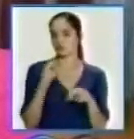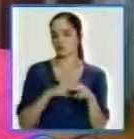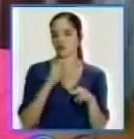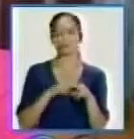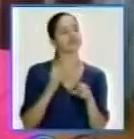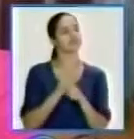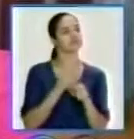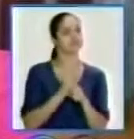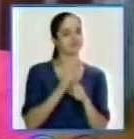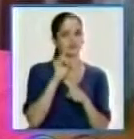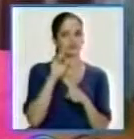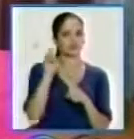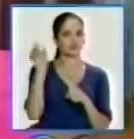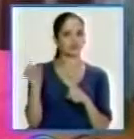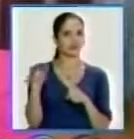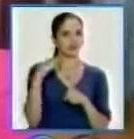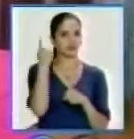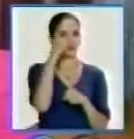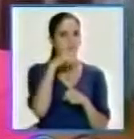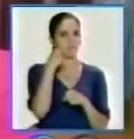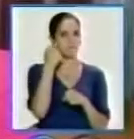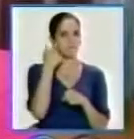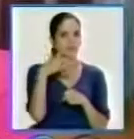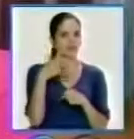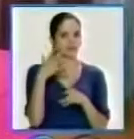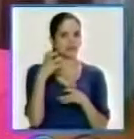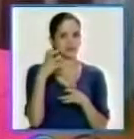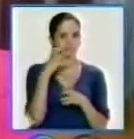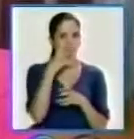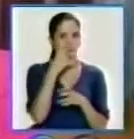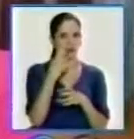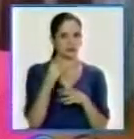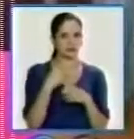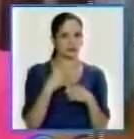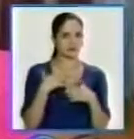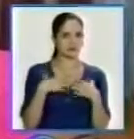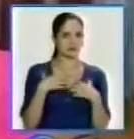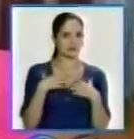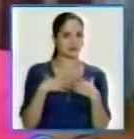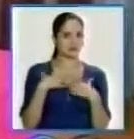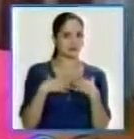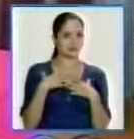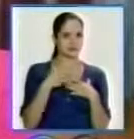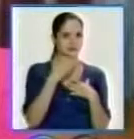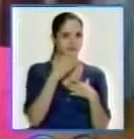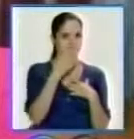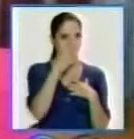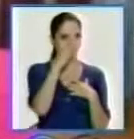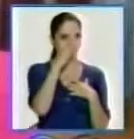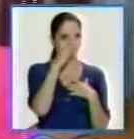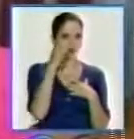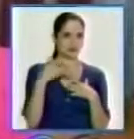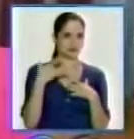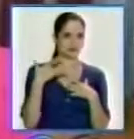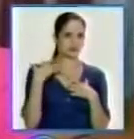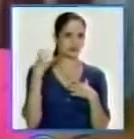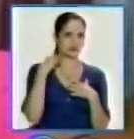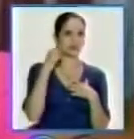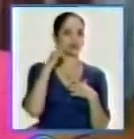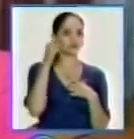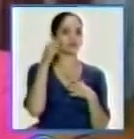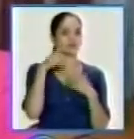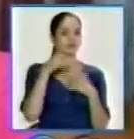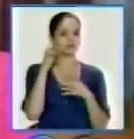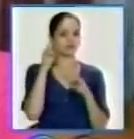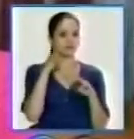y ve a alguien sospechoso como con cara de malandro y vulgarmente se le suena la nuca. A mirar cintura, a ver,